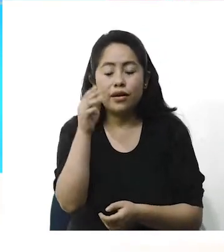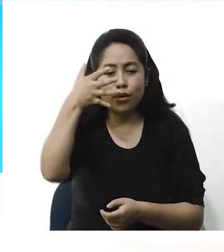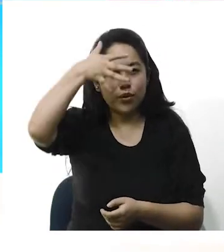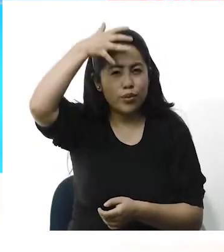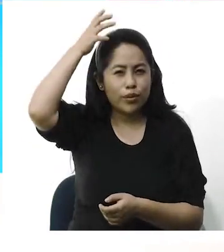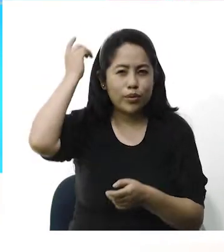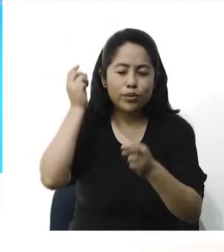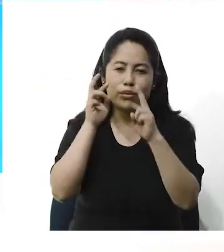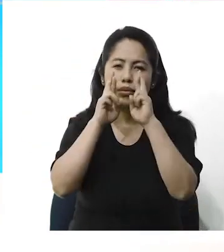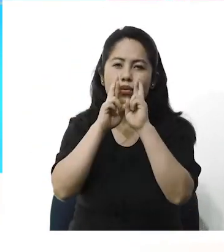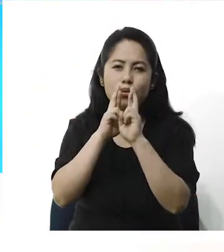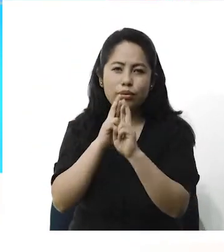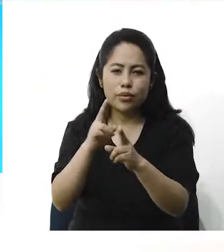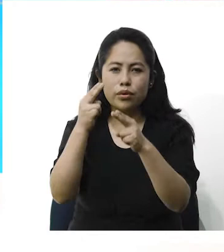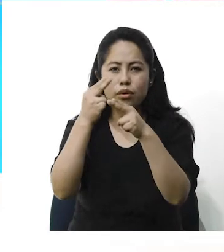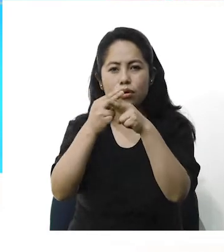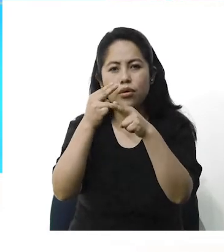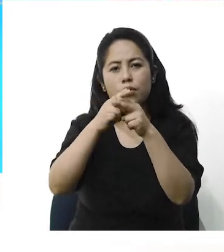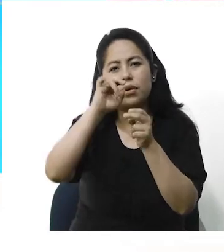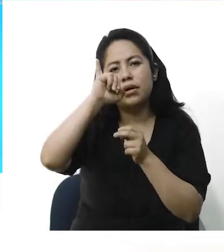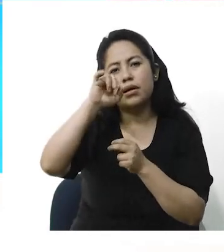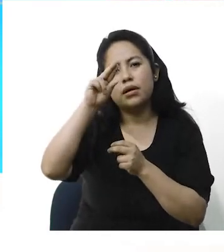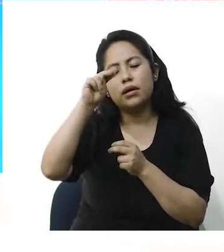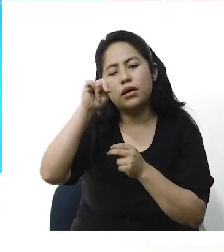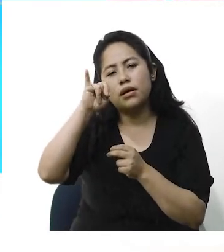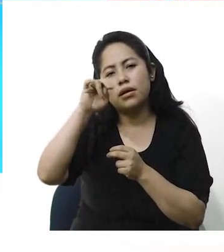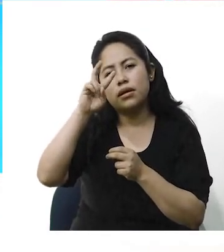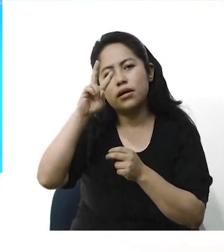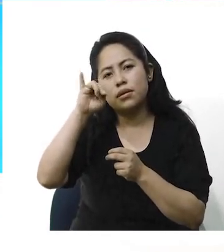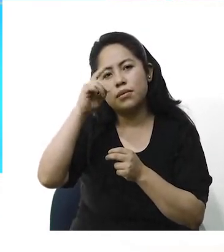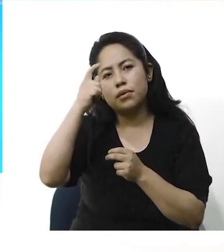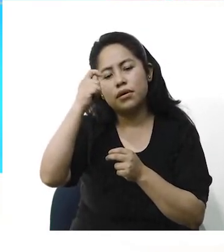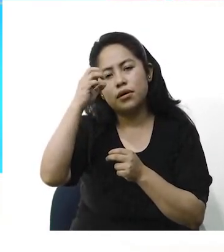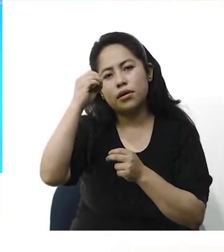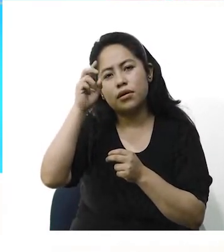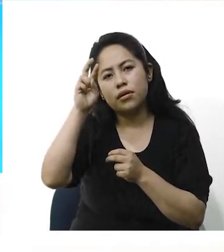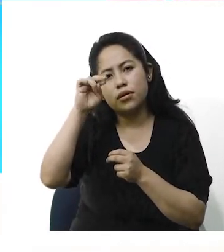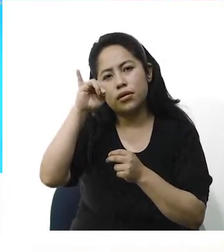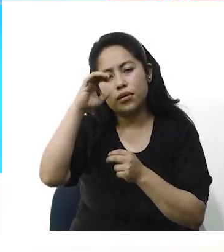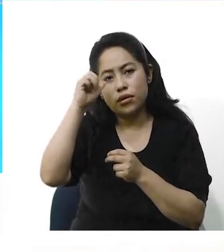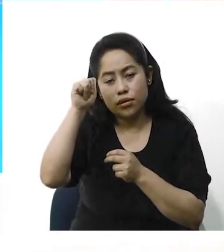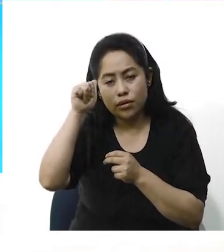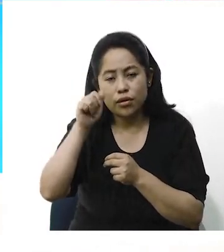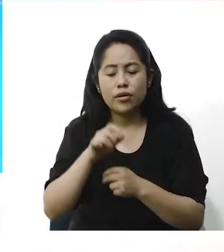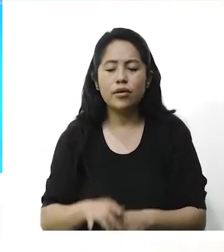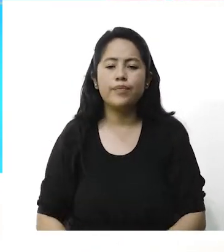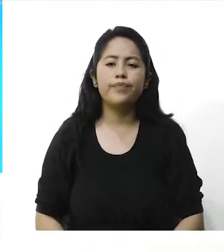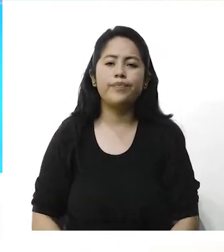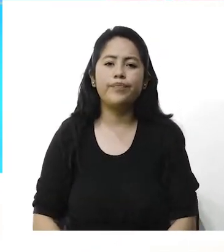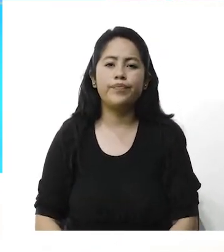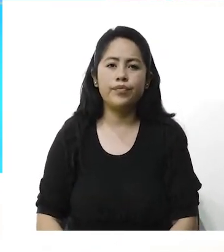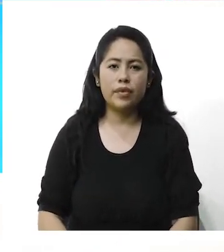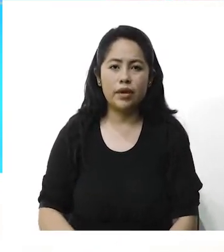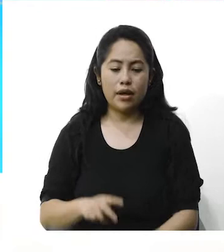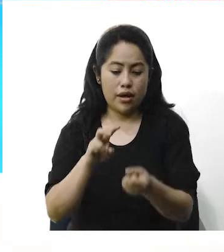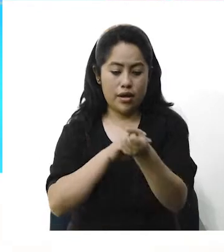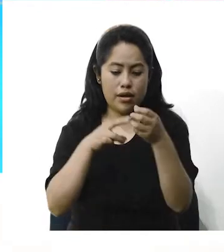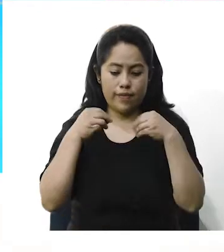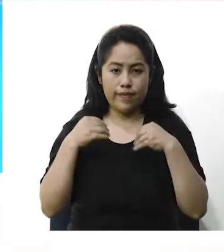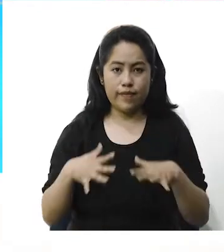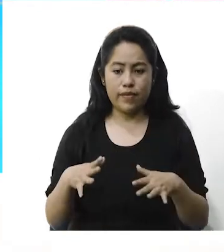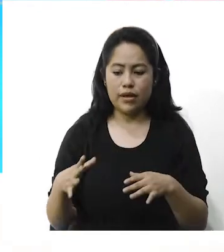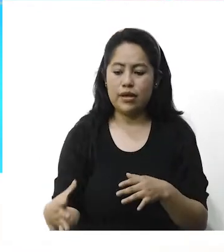inhibitoria. ¿Qué quiero decir? Que una vez el sistema nervioso central, al igual que hace rato, va a agarrar la rosa, la